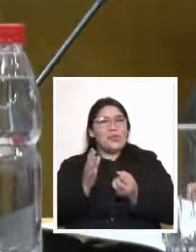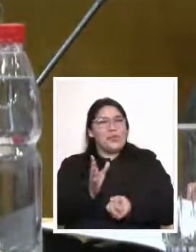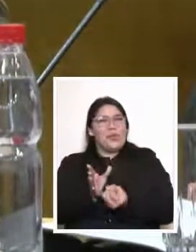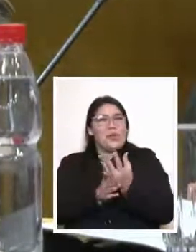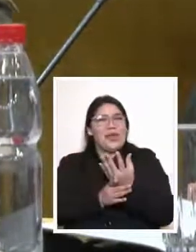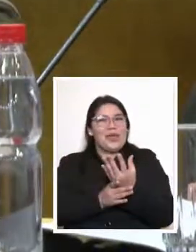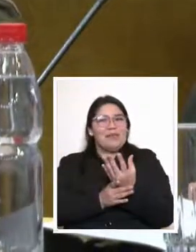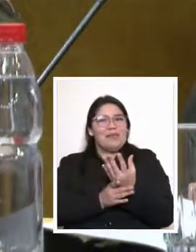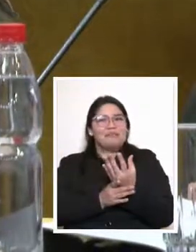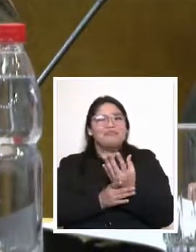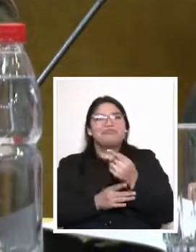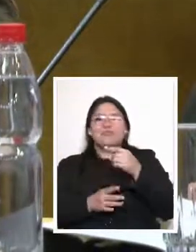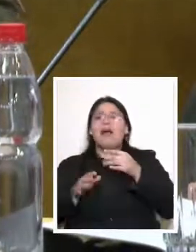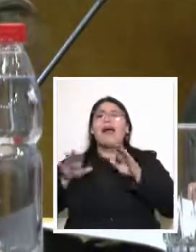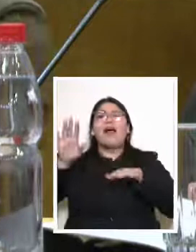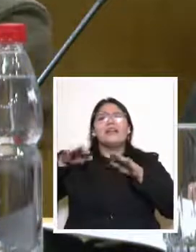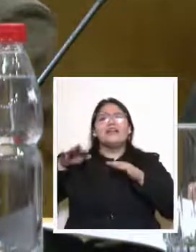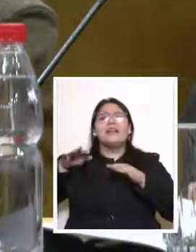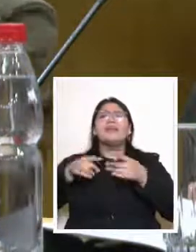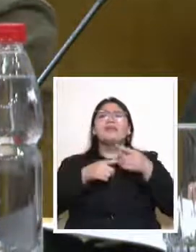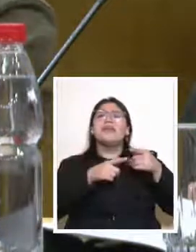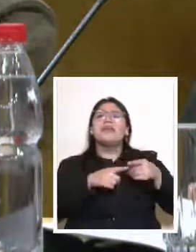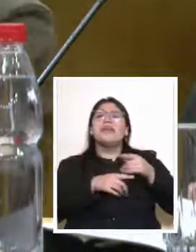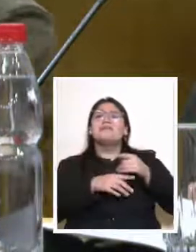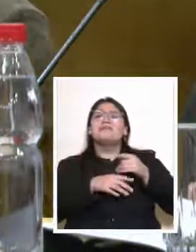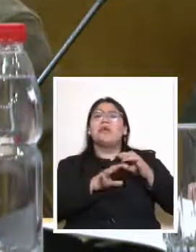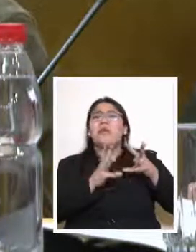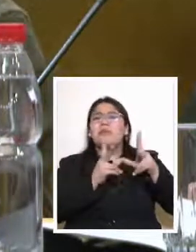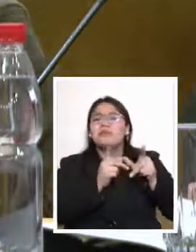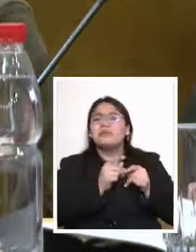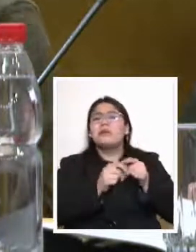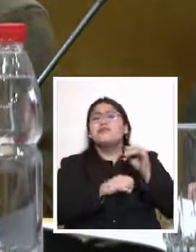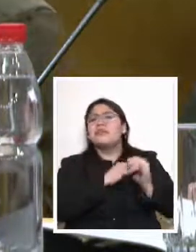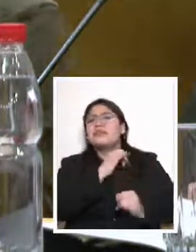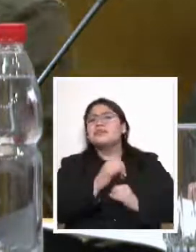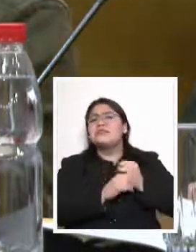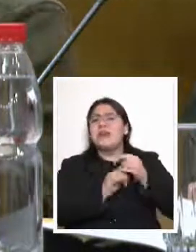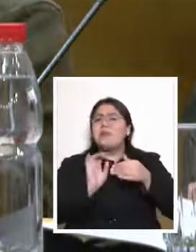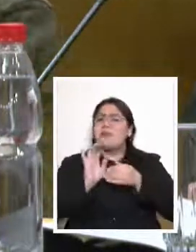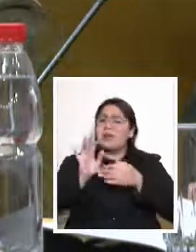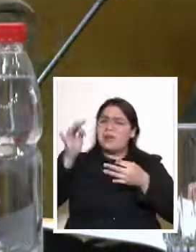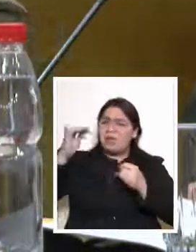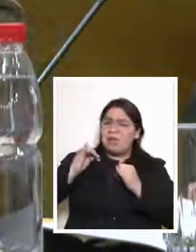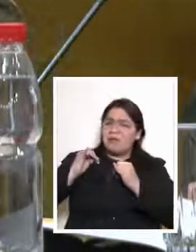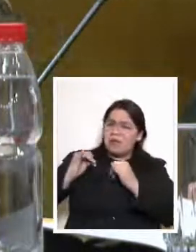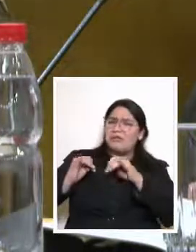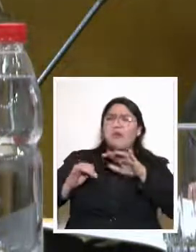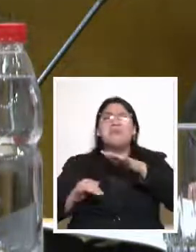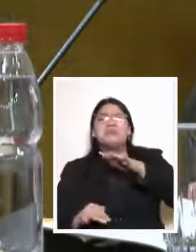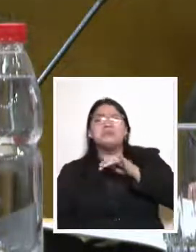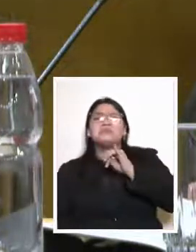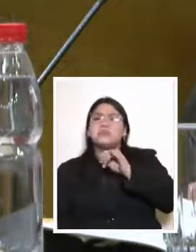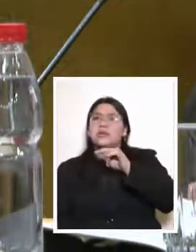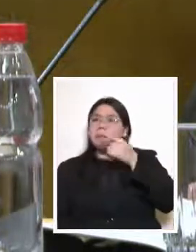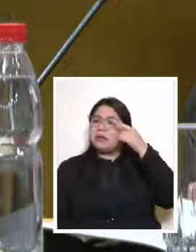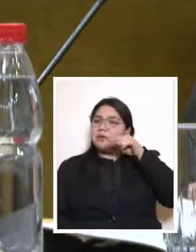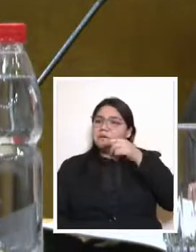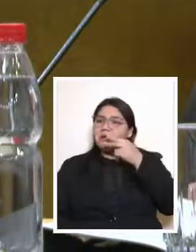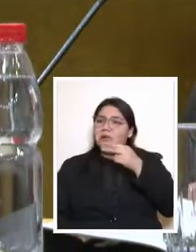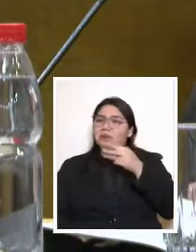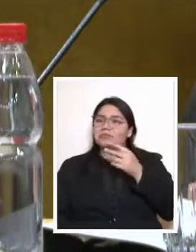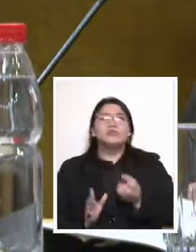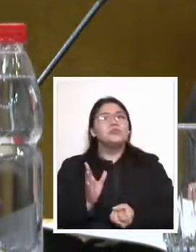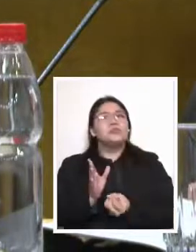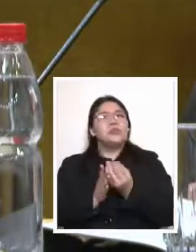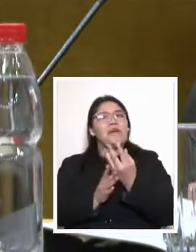muy típico de estos informes de organismos internacionales que generalmente tratan de ser más balanceados. A mí me cae muy bien lo jugado que es el informe, porque